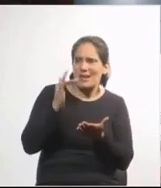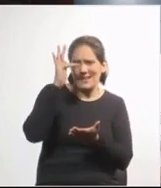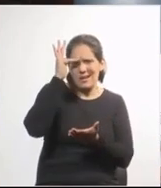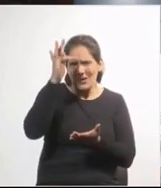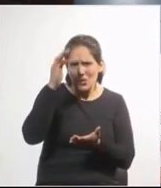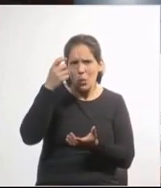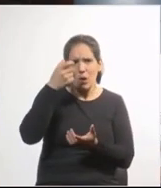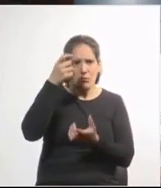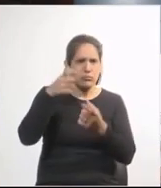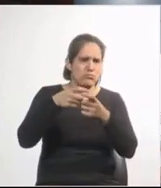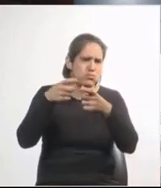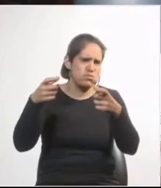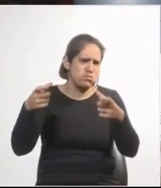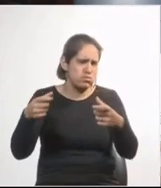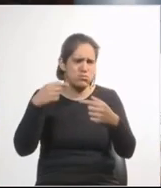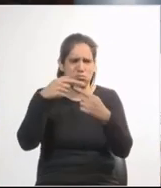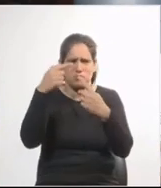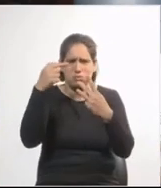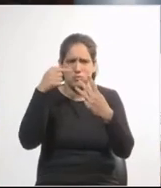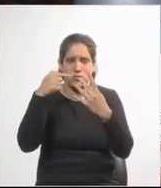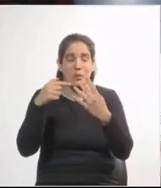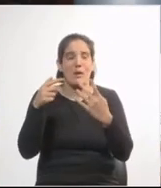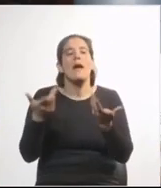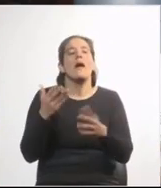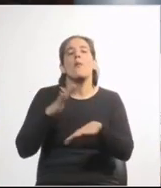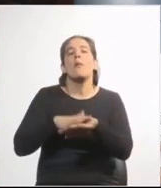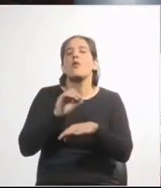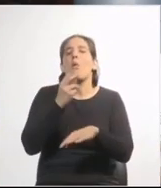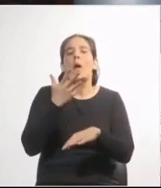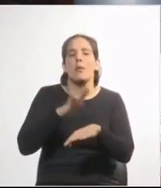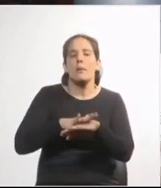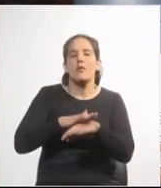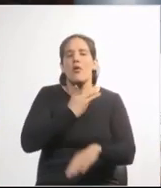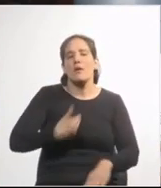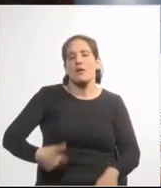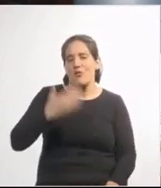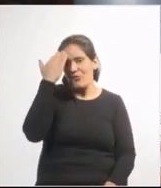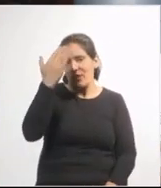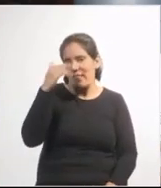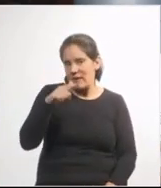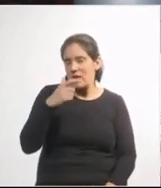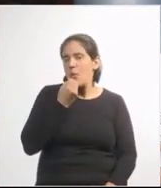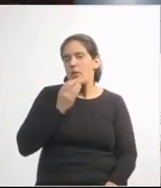particularmente durante los gobiernos del Frente Amplio, cuando se mejoró sustantivamente la dotación